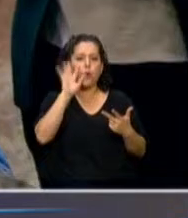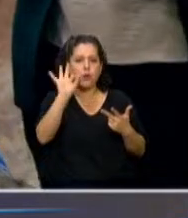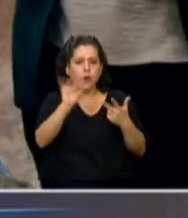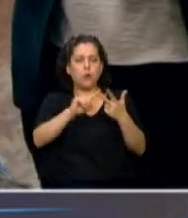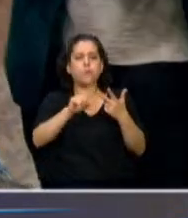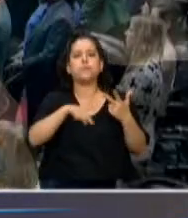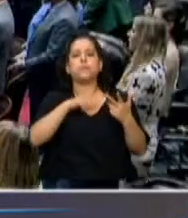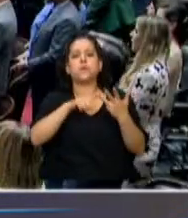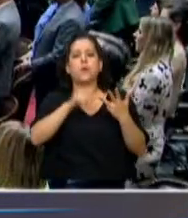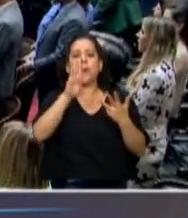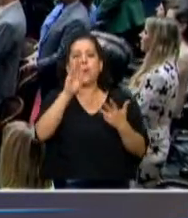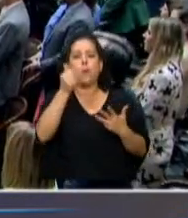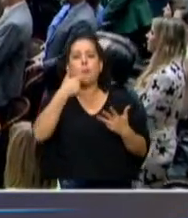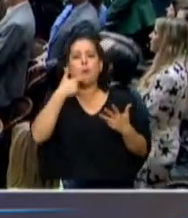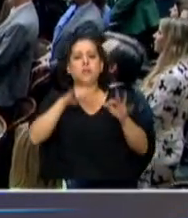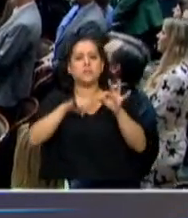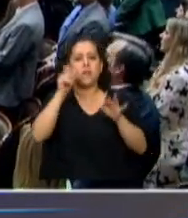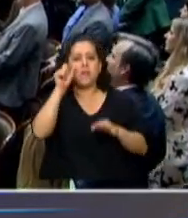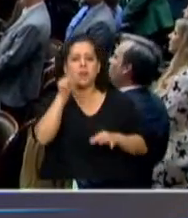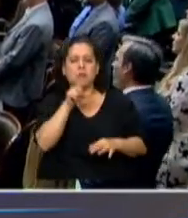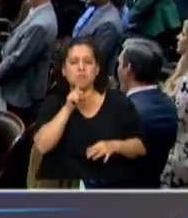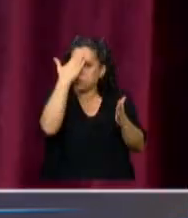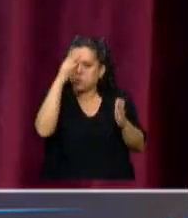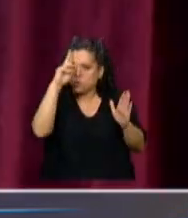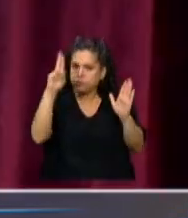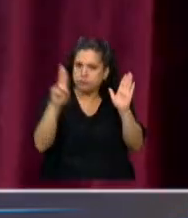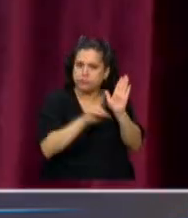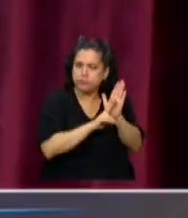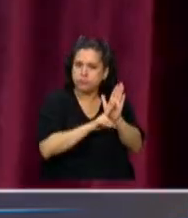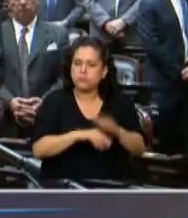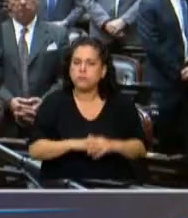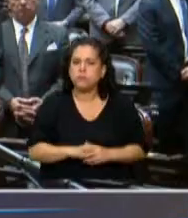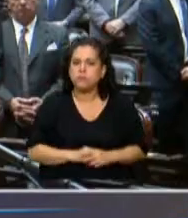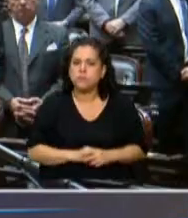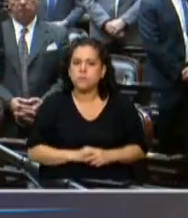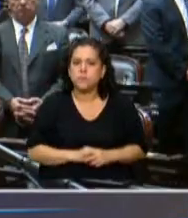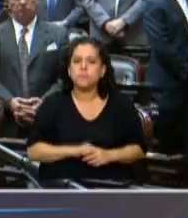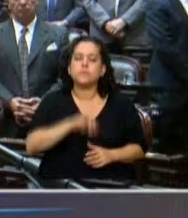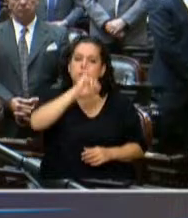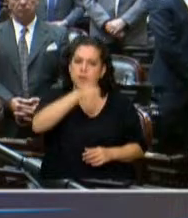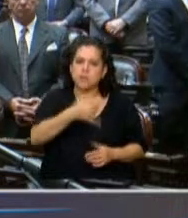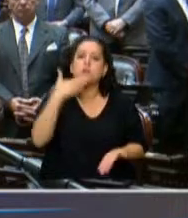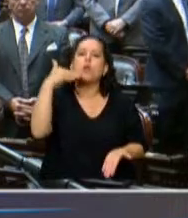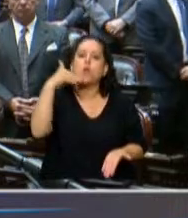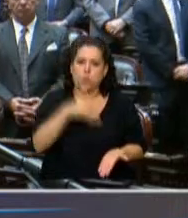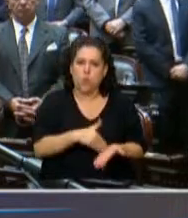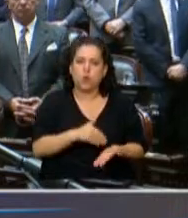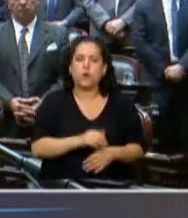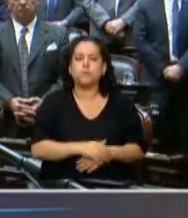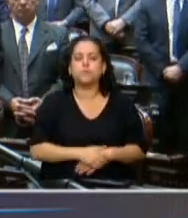¿no? Pareciera que algo podría suceder ahí en ese menú de proyectos. Algunos que estaban un poco esquivos a